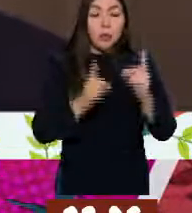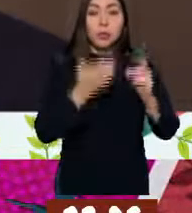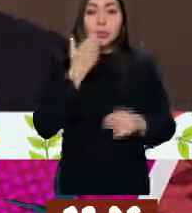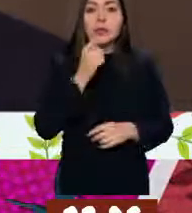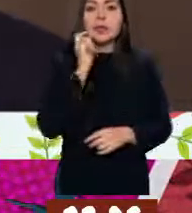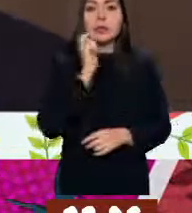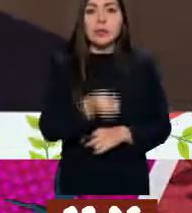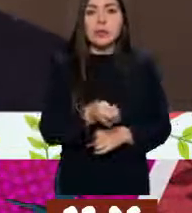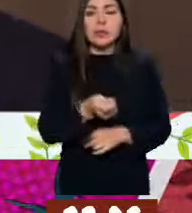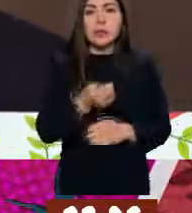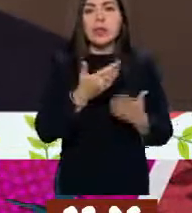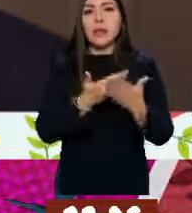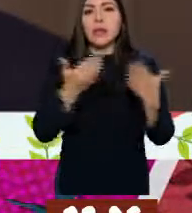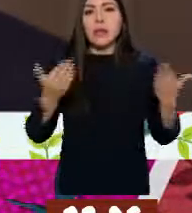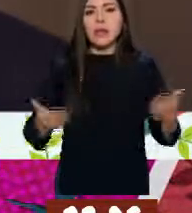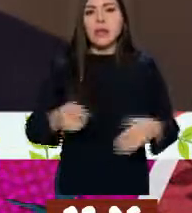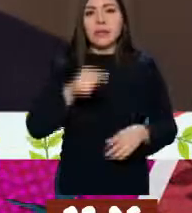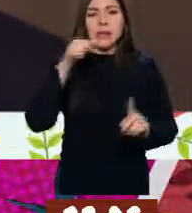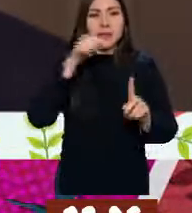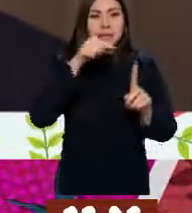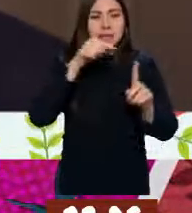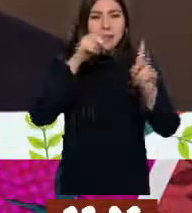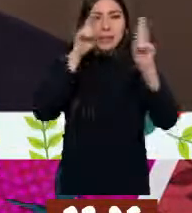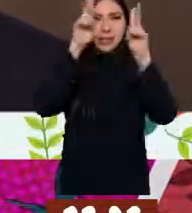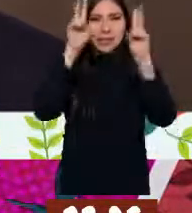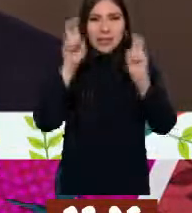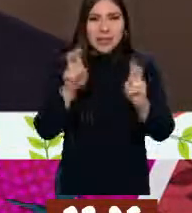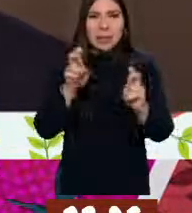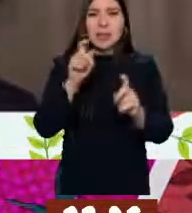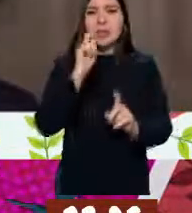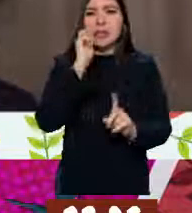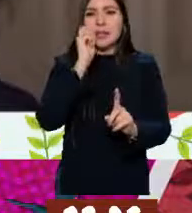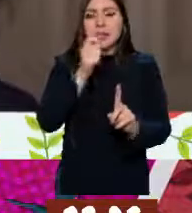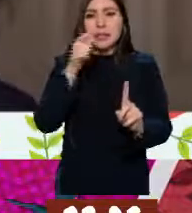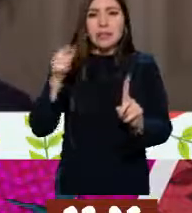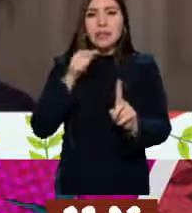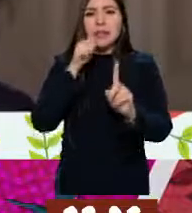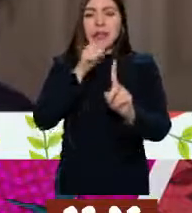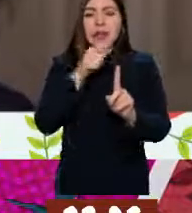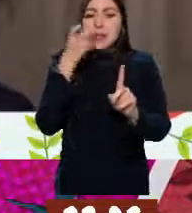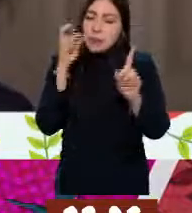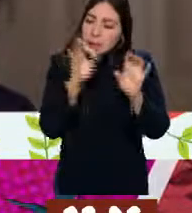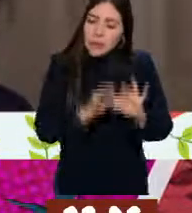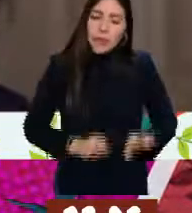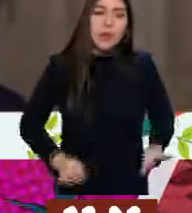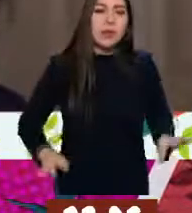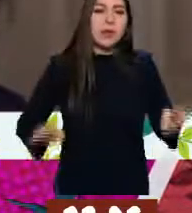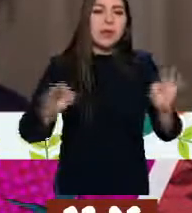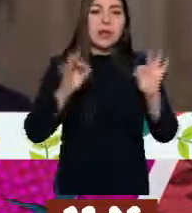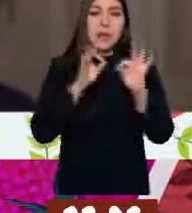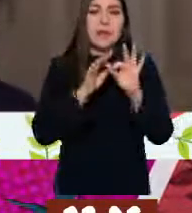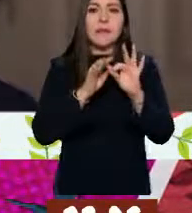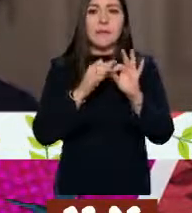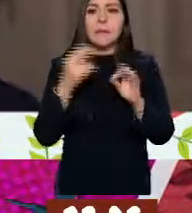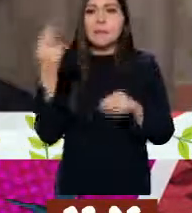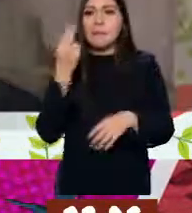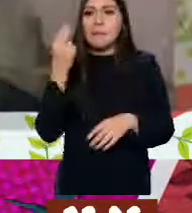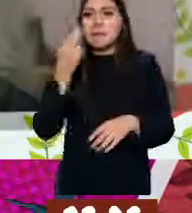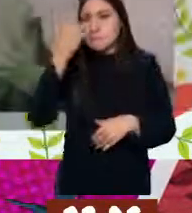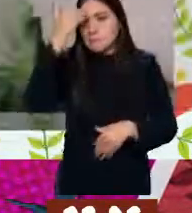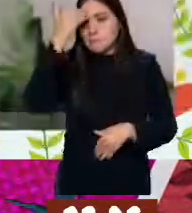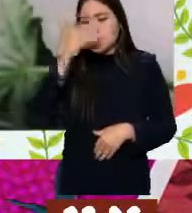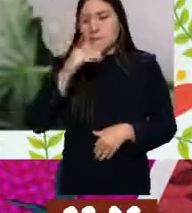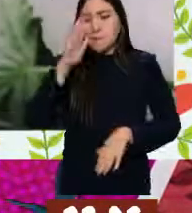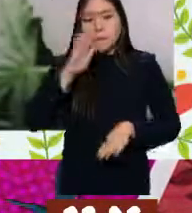este asunto del indulto es considerable, es importante, pero tendríamos que hablar de fondo sobre